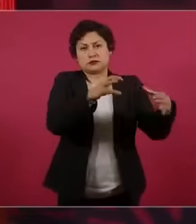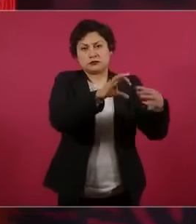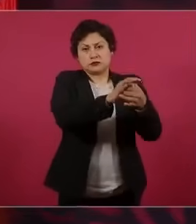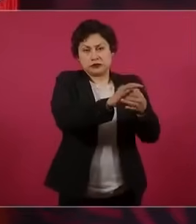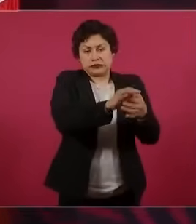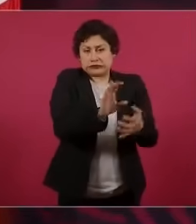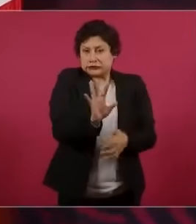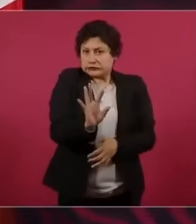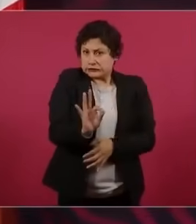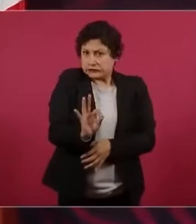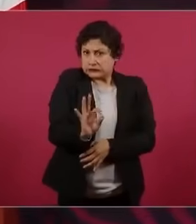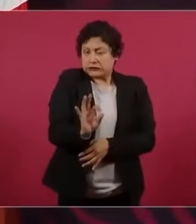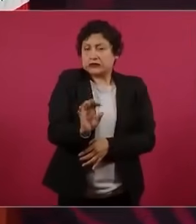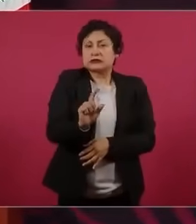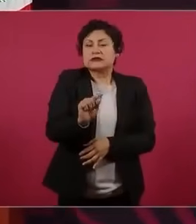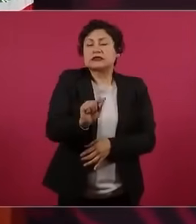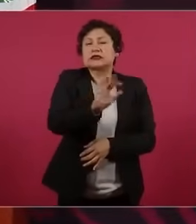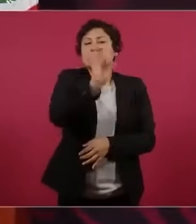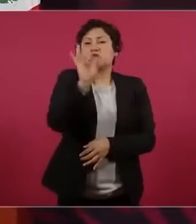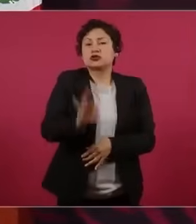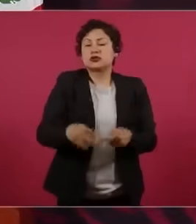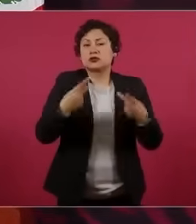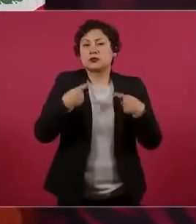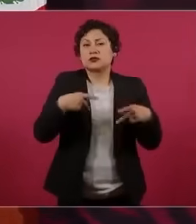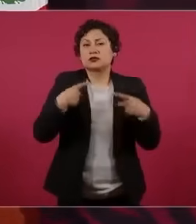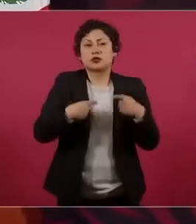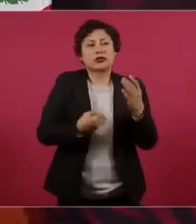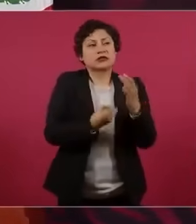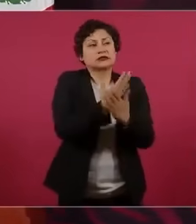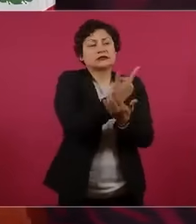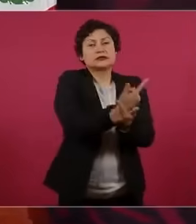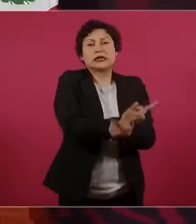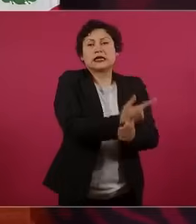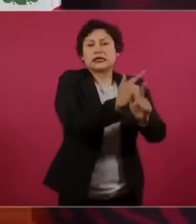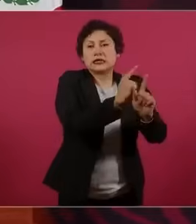salen los sábados o los fines de semana.